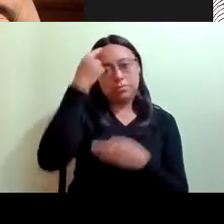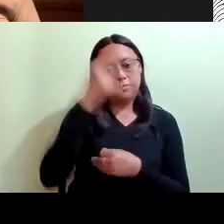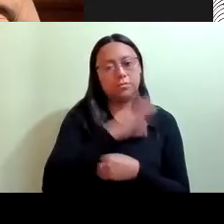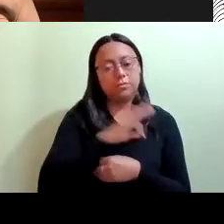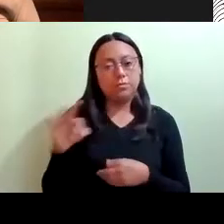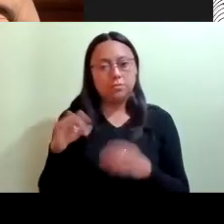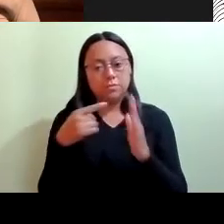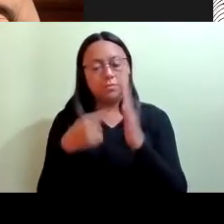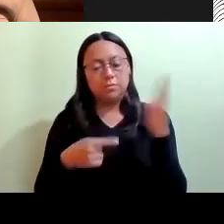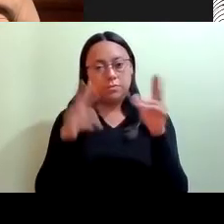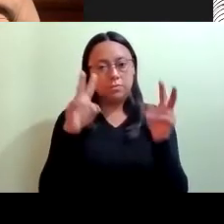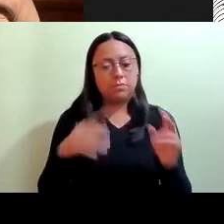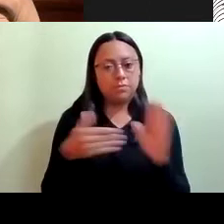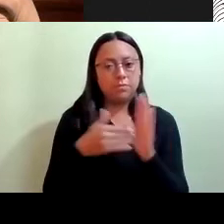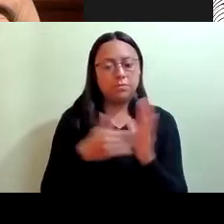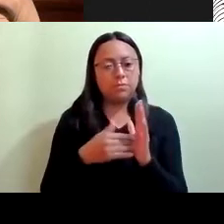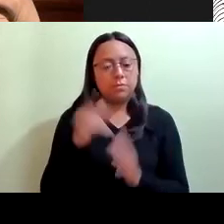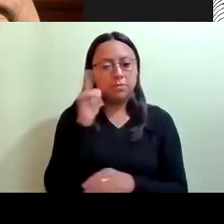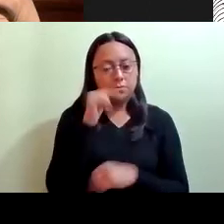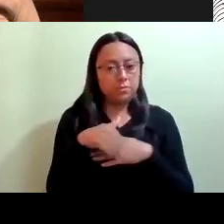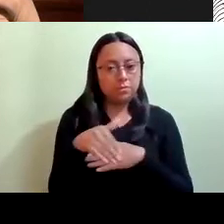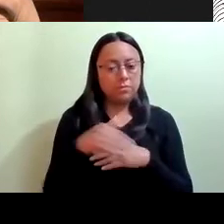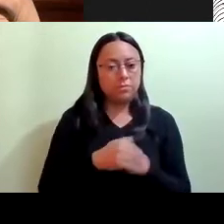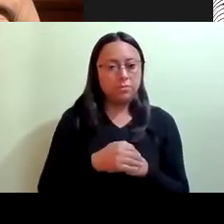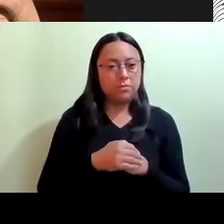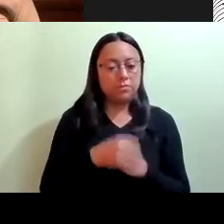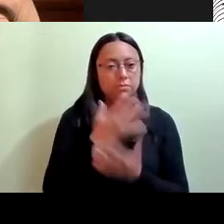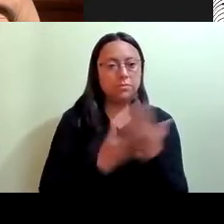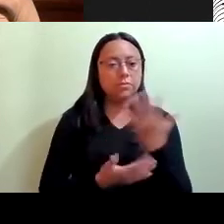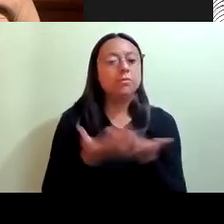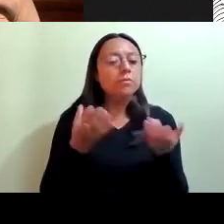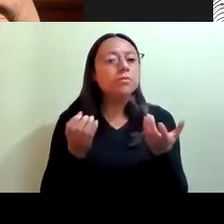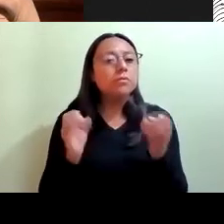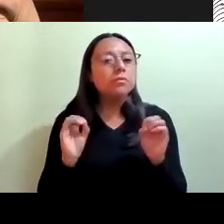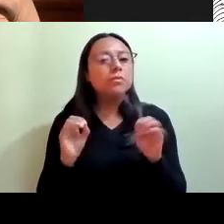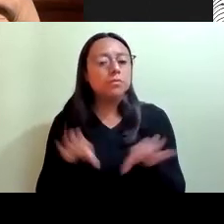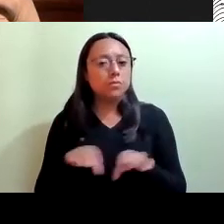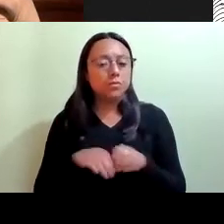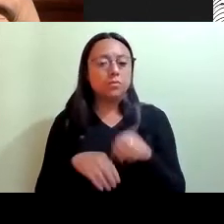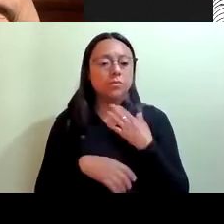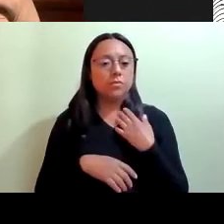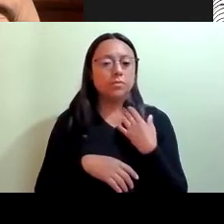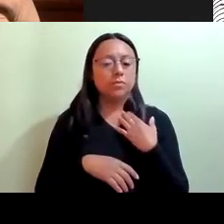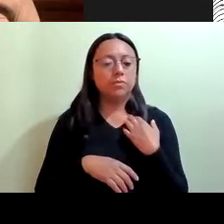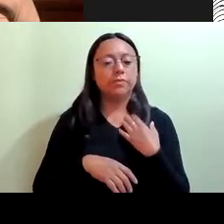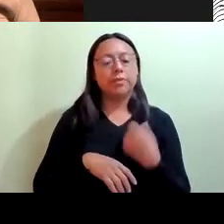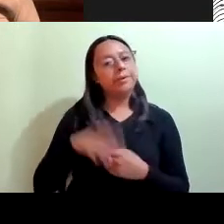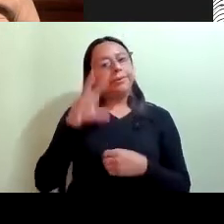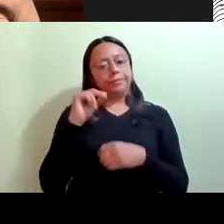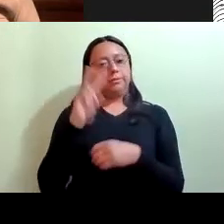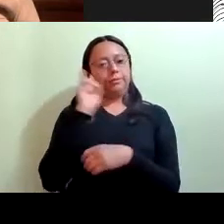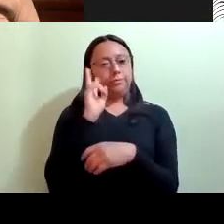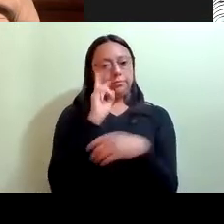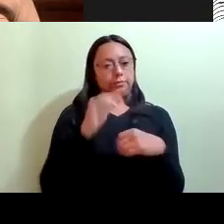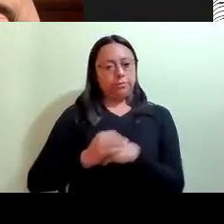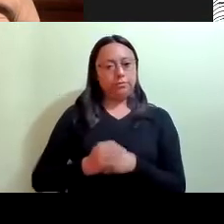términos? ¿A partir de mañana se crea? No. Vimos. No, a ver, la ley habla... Que se publica